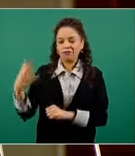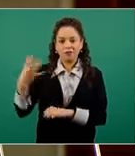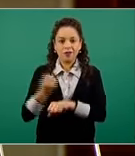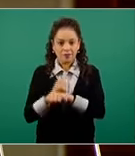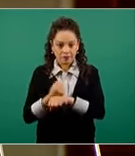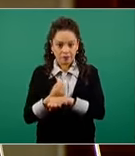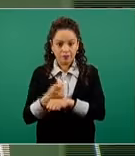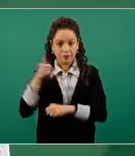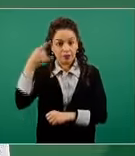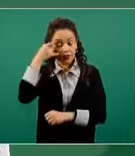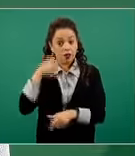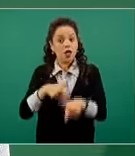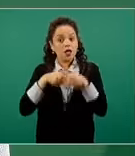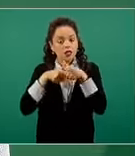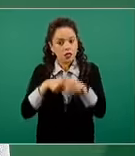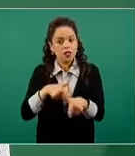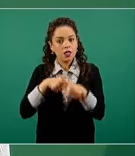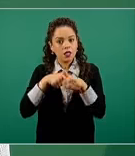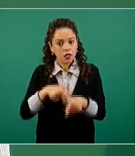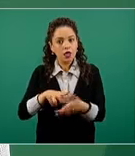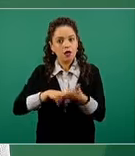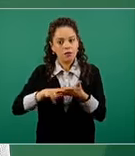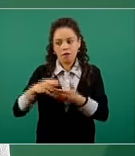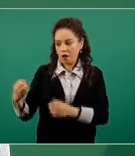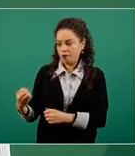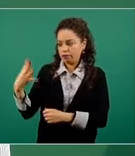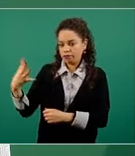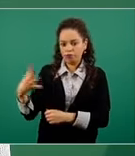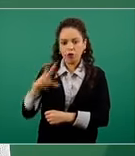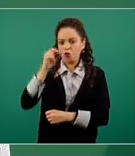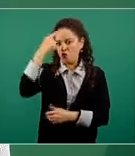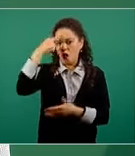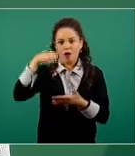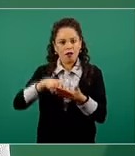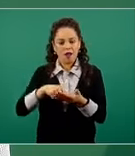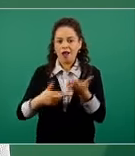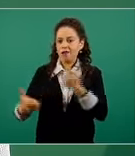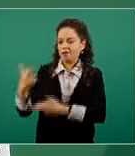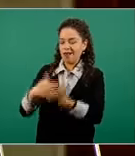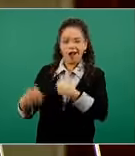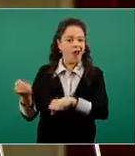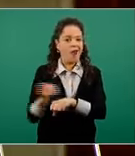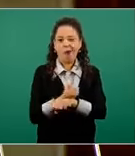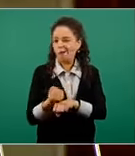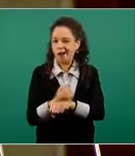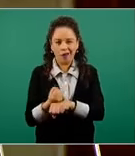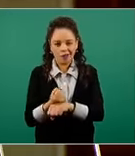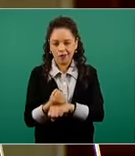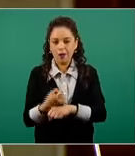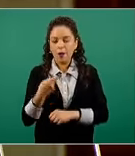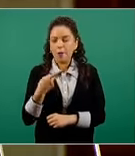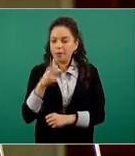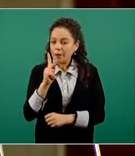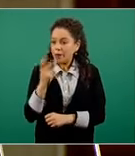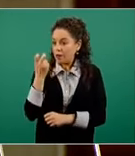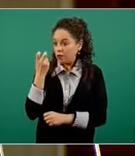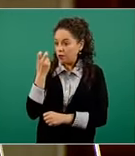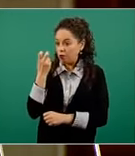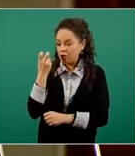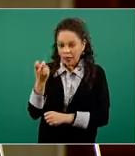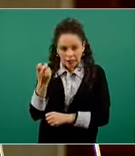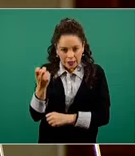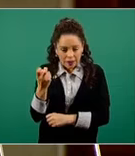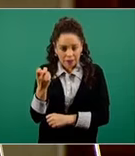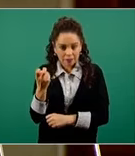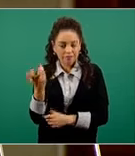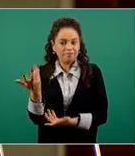verde. Entendemos que probablemente no regrese al color amarillo. La valoración es, ¿qué tan conveniente es esto?